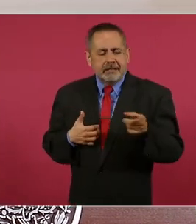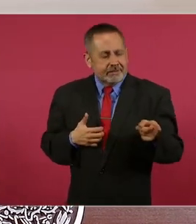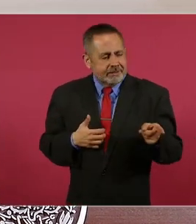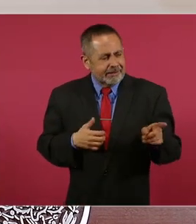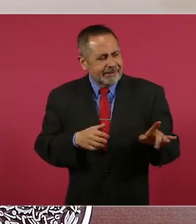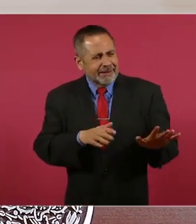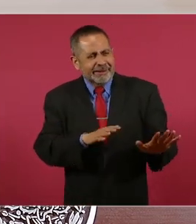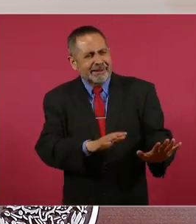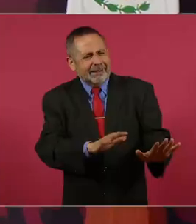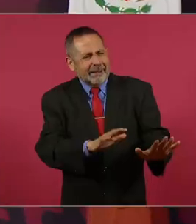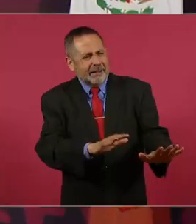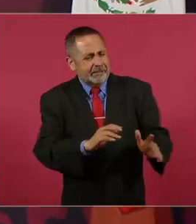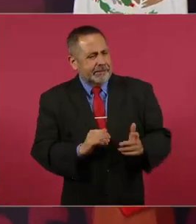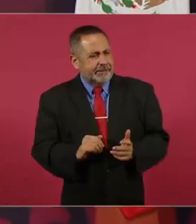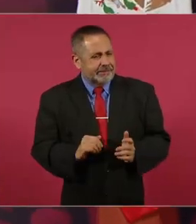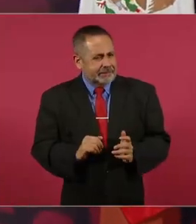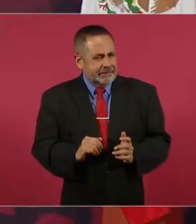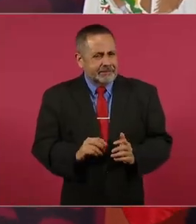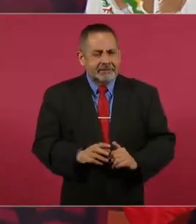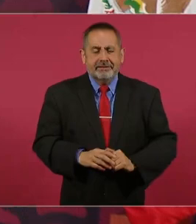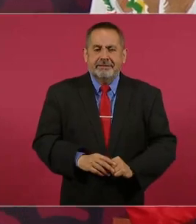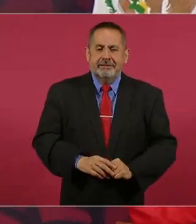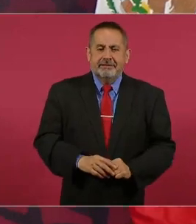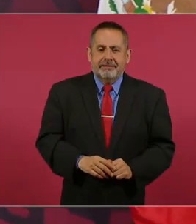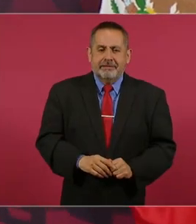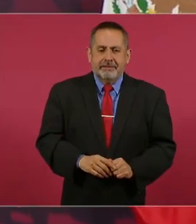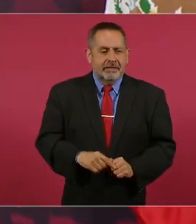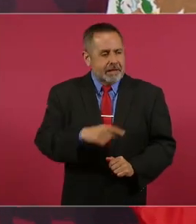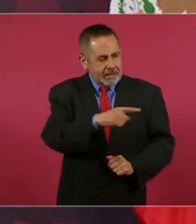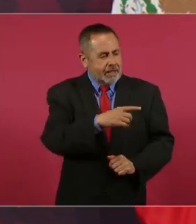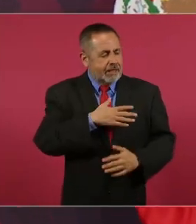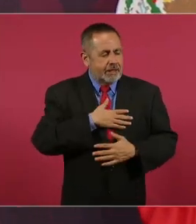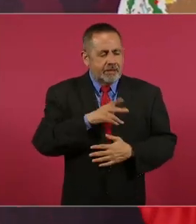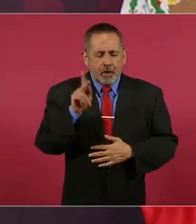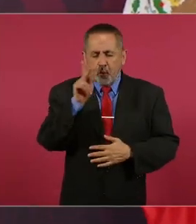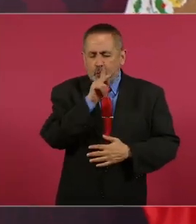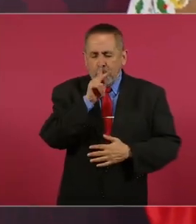Entonces, cuando uno no respira profundo,